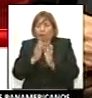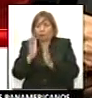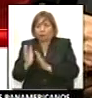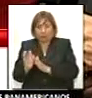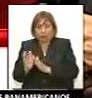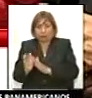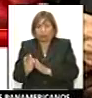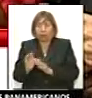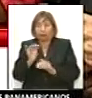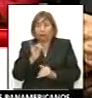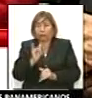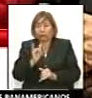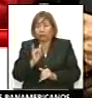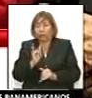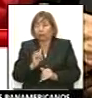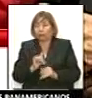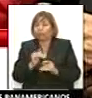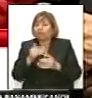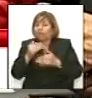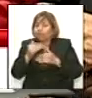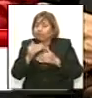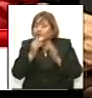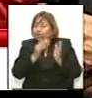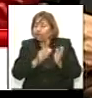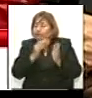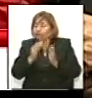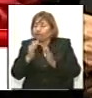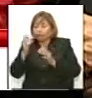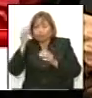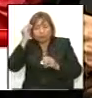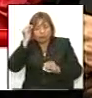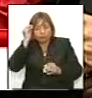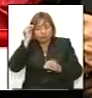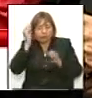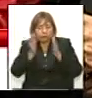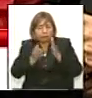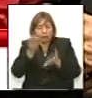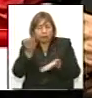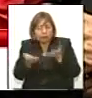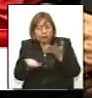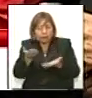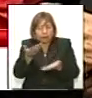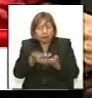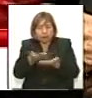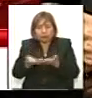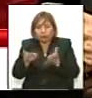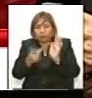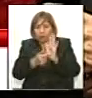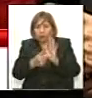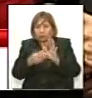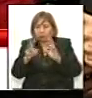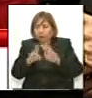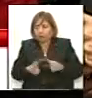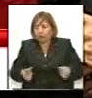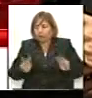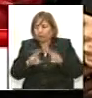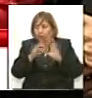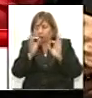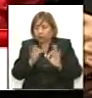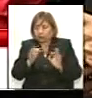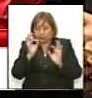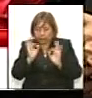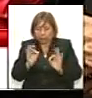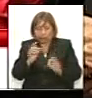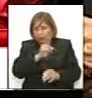y en ese proceso vamos a tener que merituar y valorar todas las pruebas y luego determinar si corresponde o no corresponde